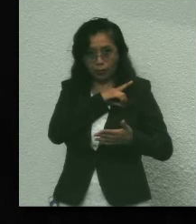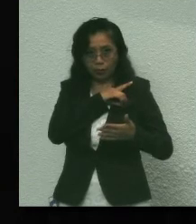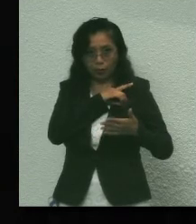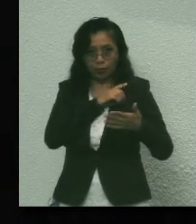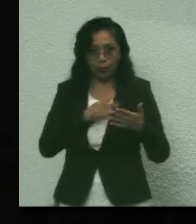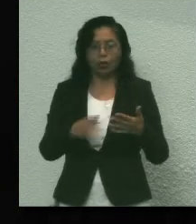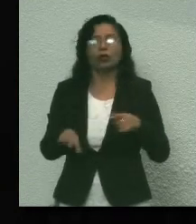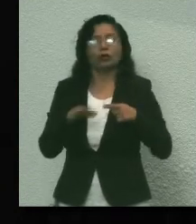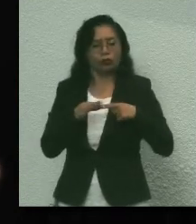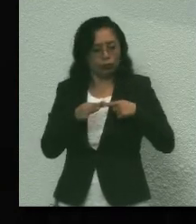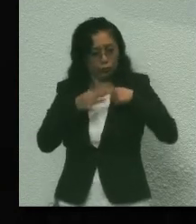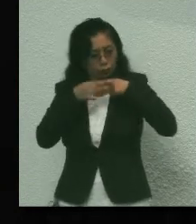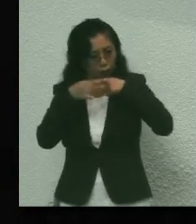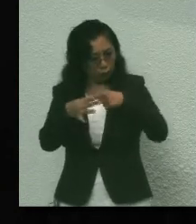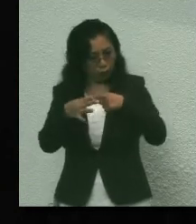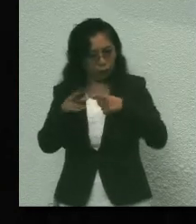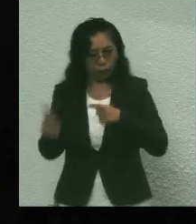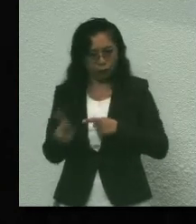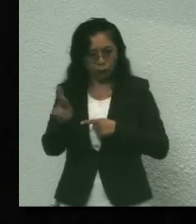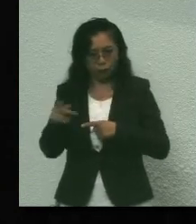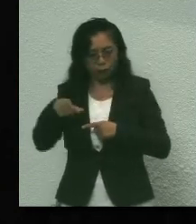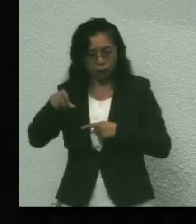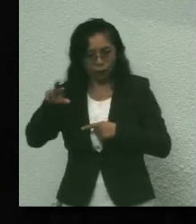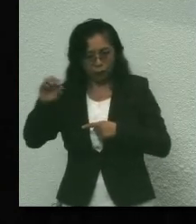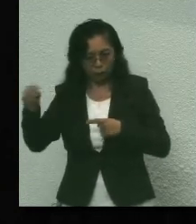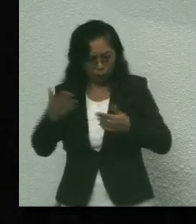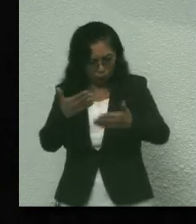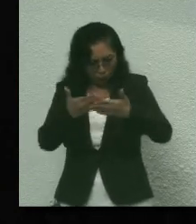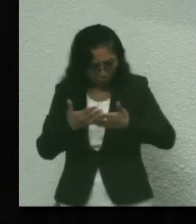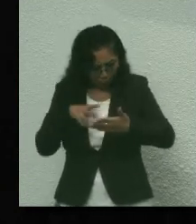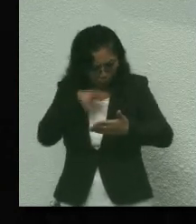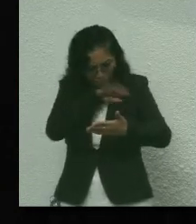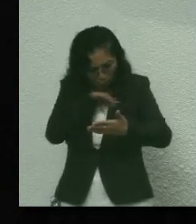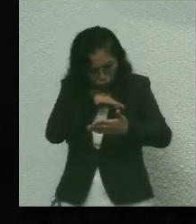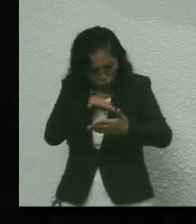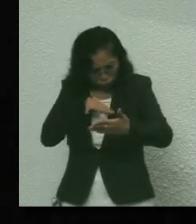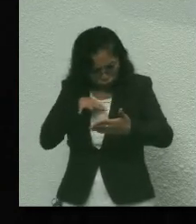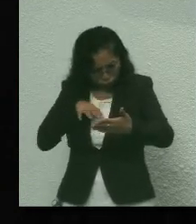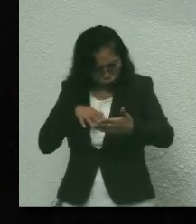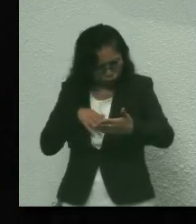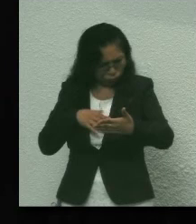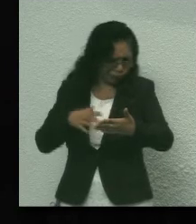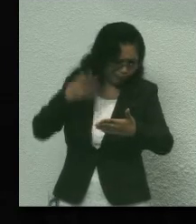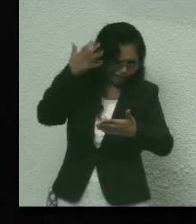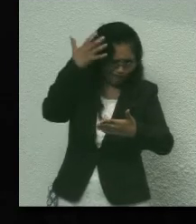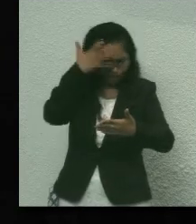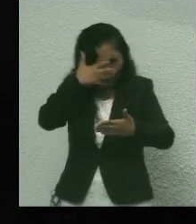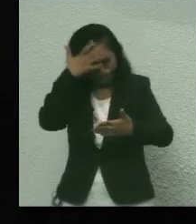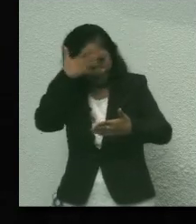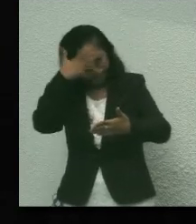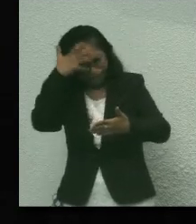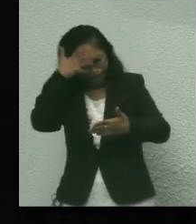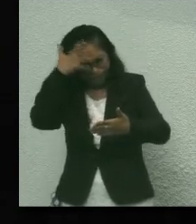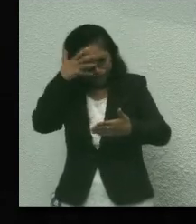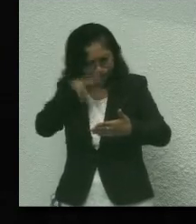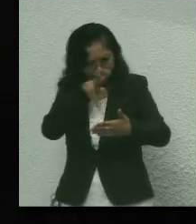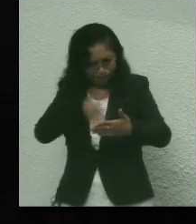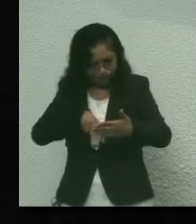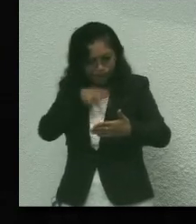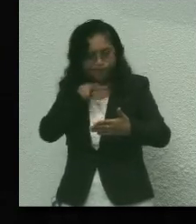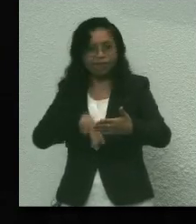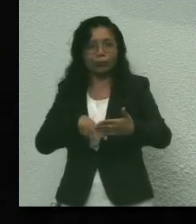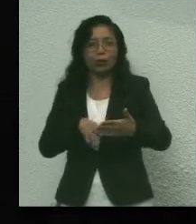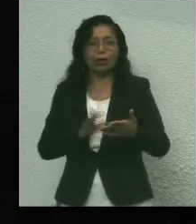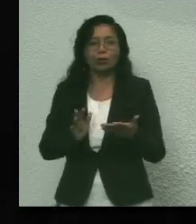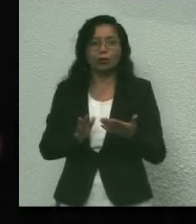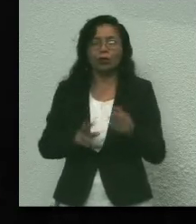pueblo quintanarruense, analizar con objetividad, con profundidad y con sentido crítico las cifras